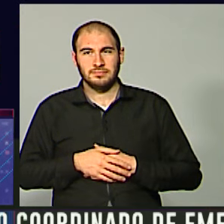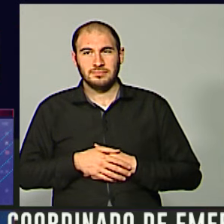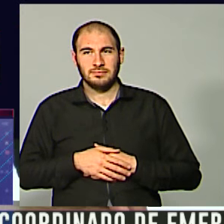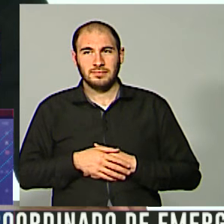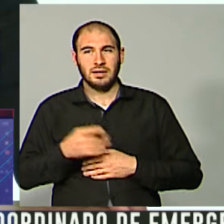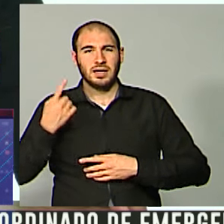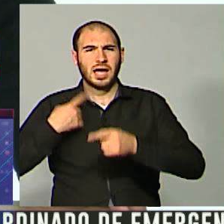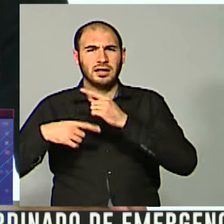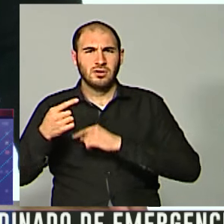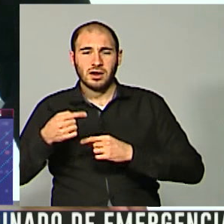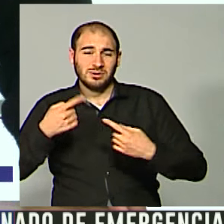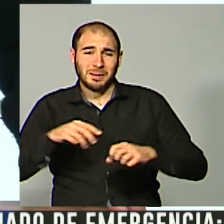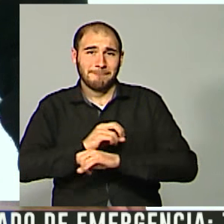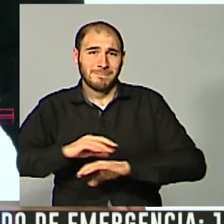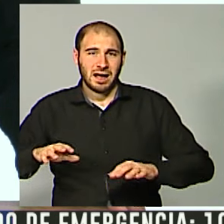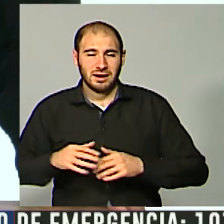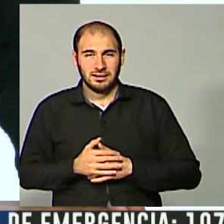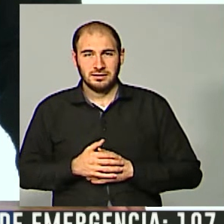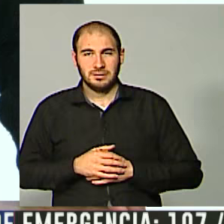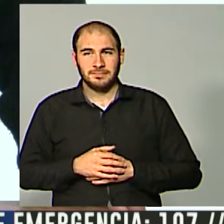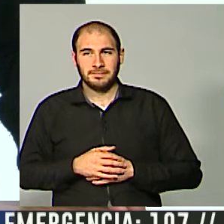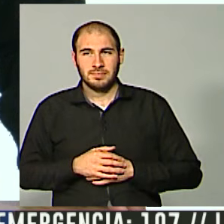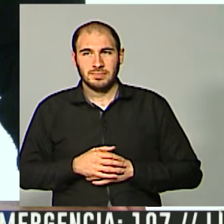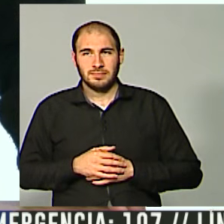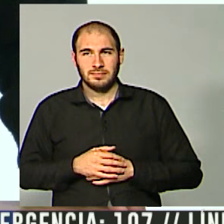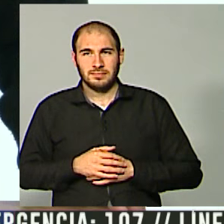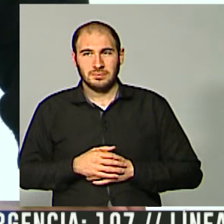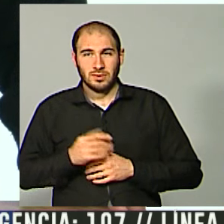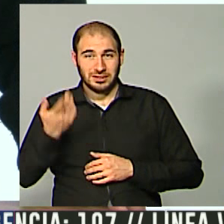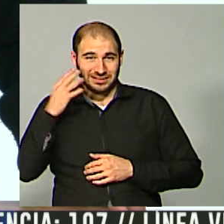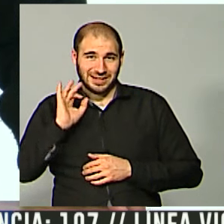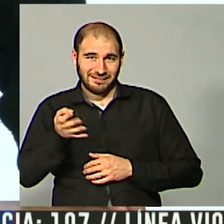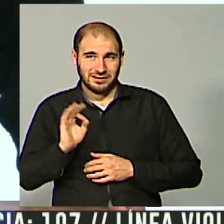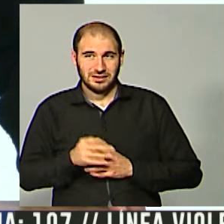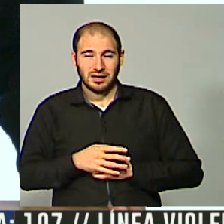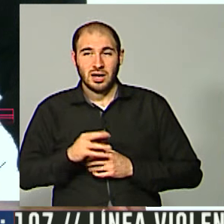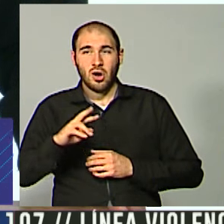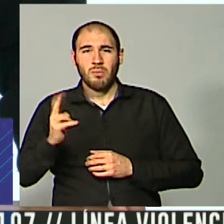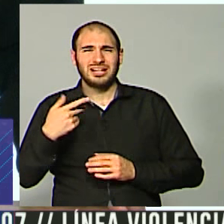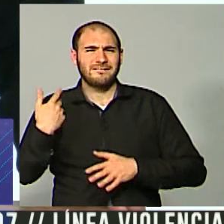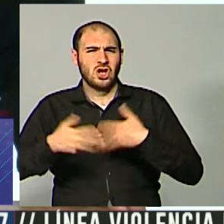La historia es una tragedia, como podrán ya presagiar. Se trata de una muerte